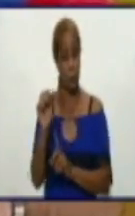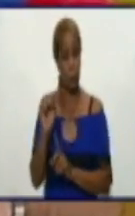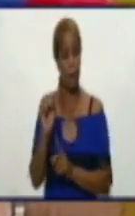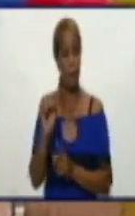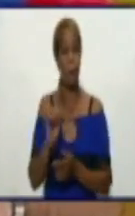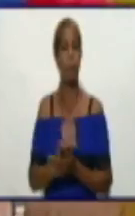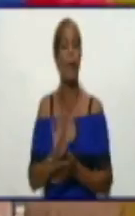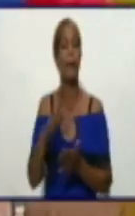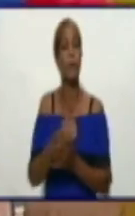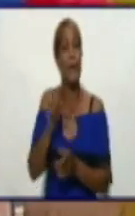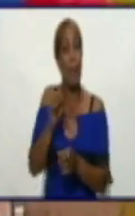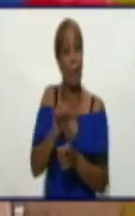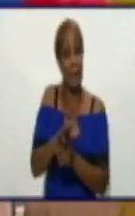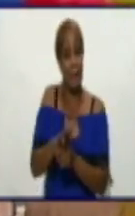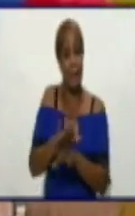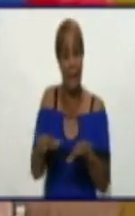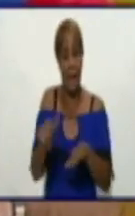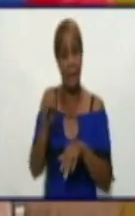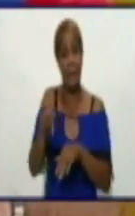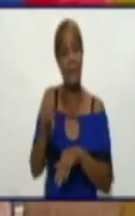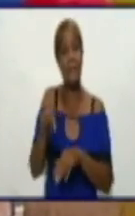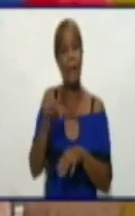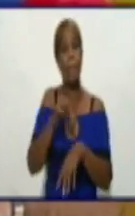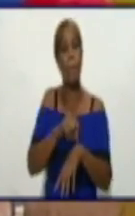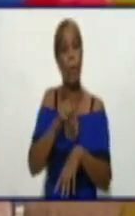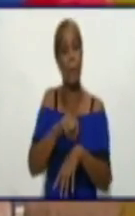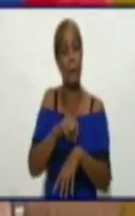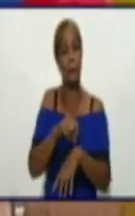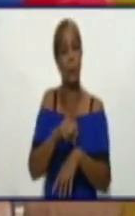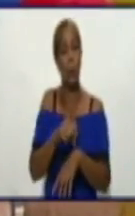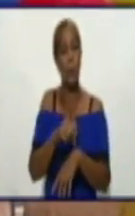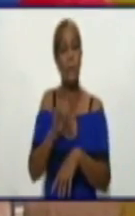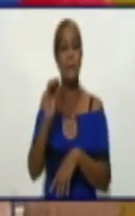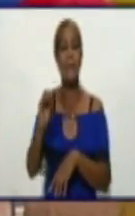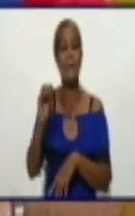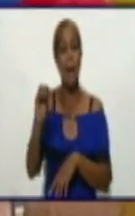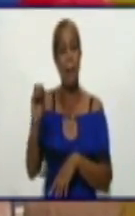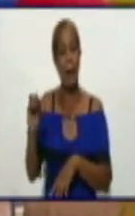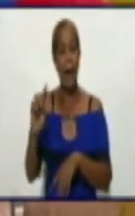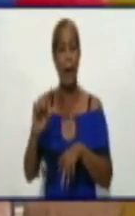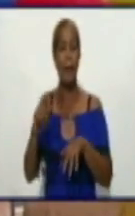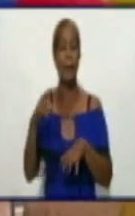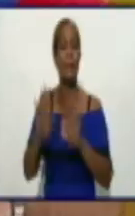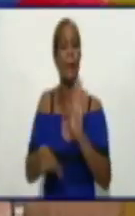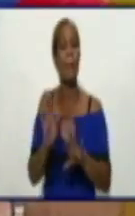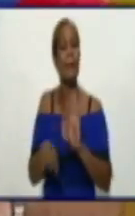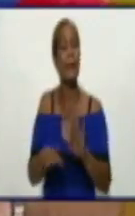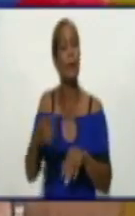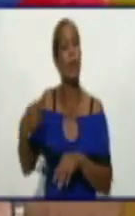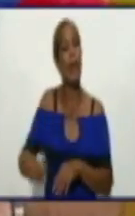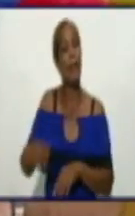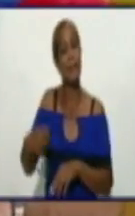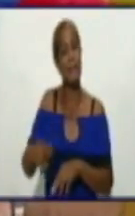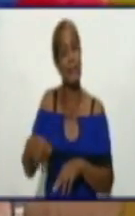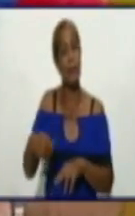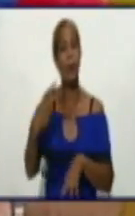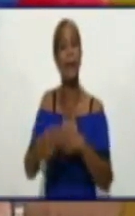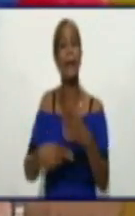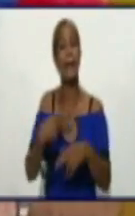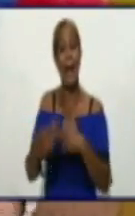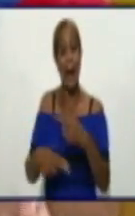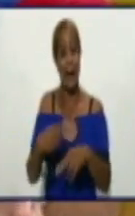momento, entonces sería, a partir de una convocatoria, sería a partir de decisiones que se vayan tomando por una comisión provincial, que es la que va a dirigir el proceso